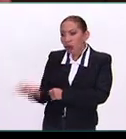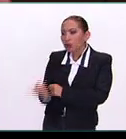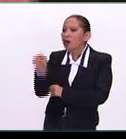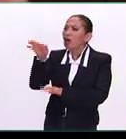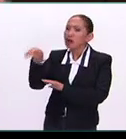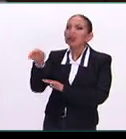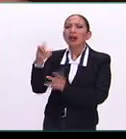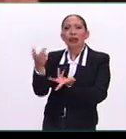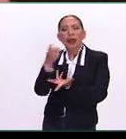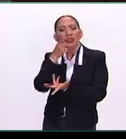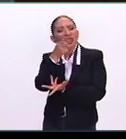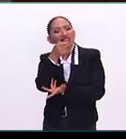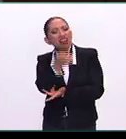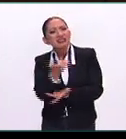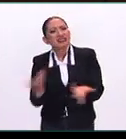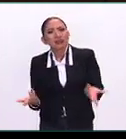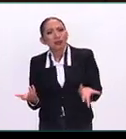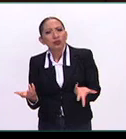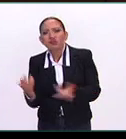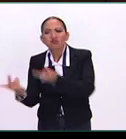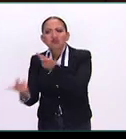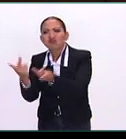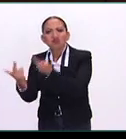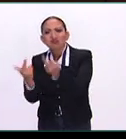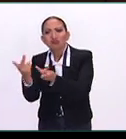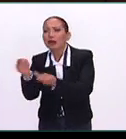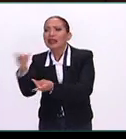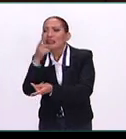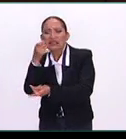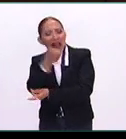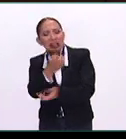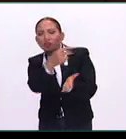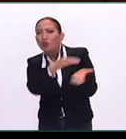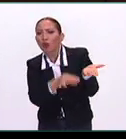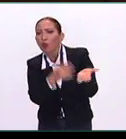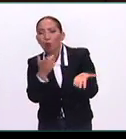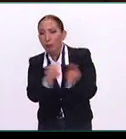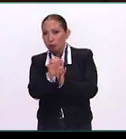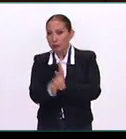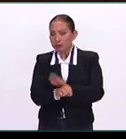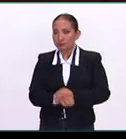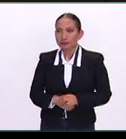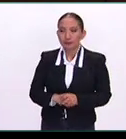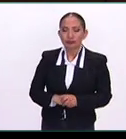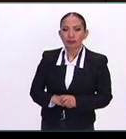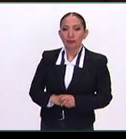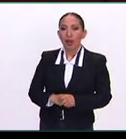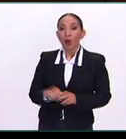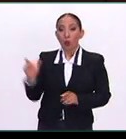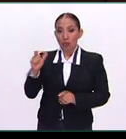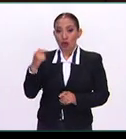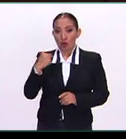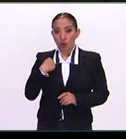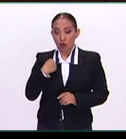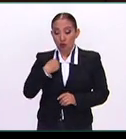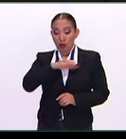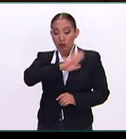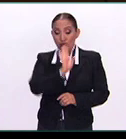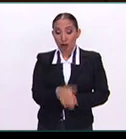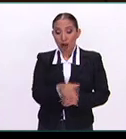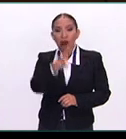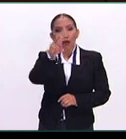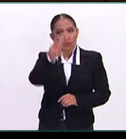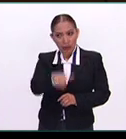ver, ustedes, ¿qué dicen de esto? ¿Qué dicen de esto? Por ejemplo, cuando uno se muere,